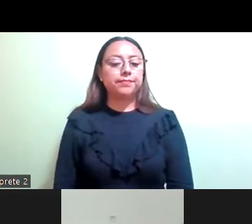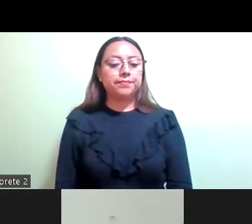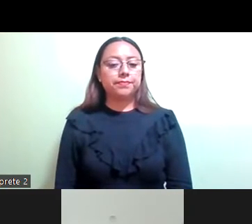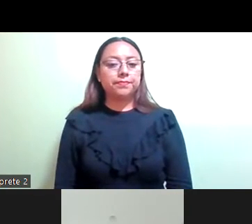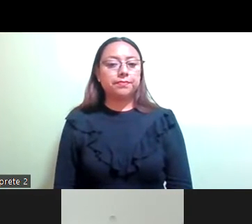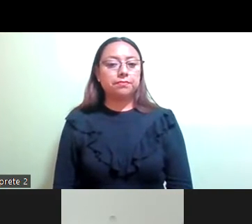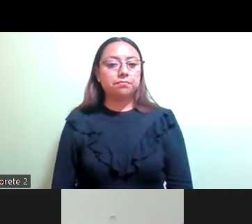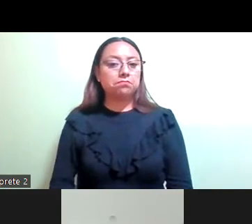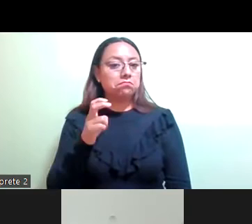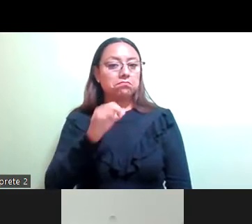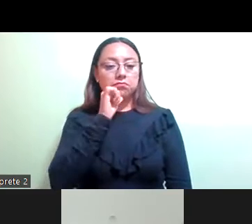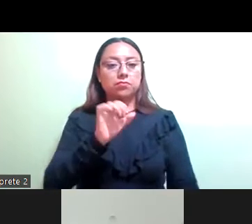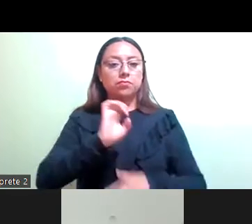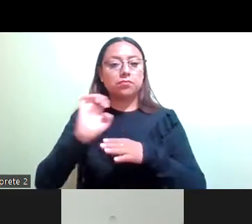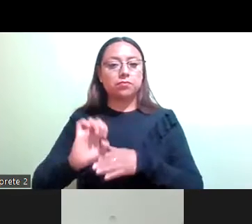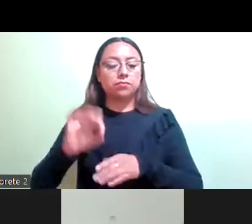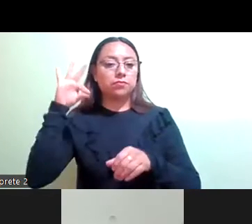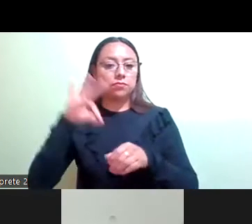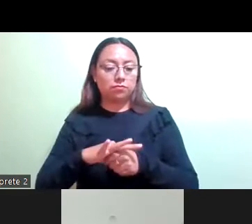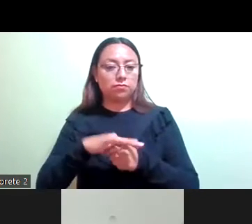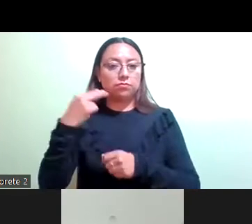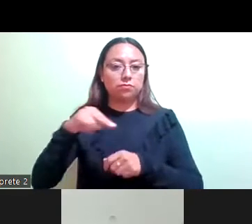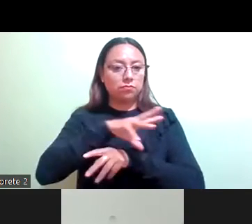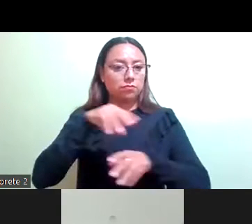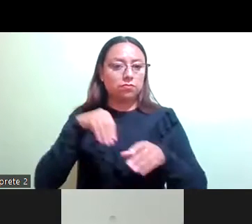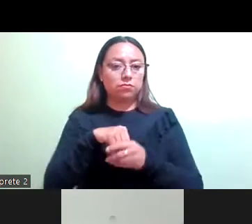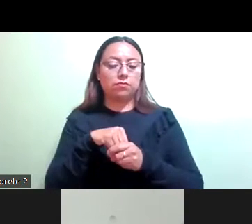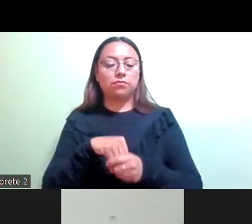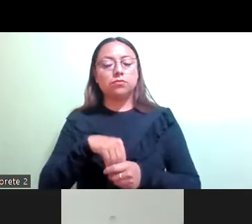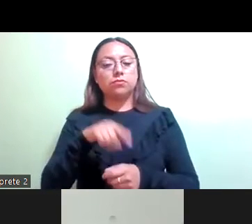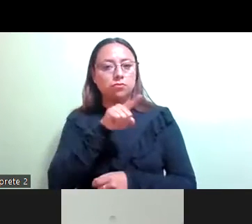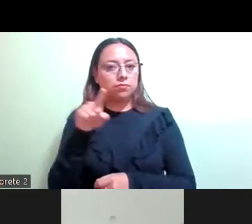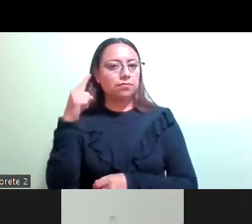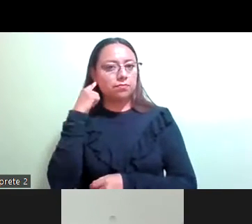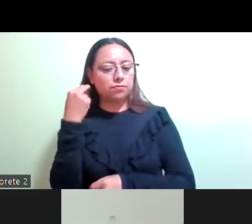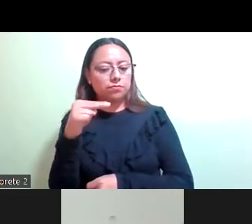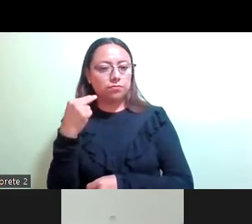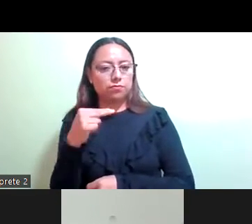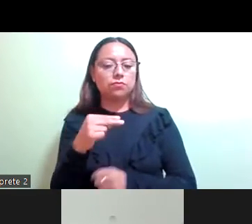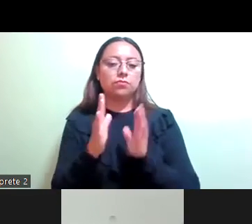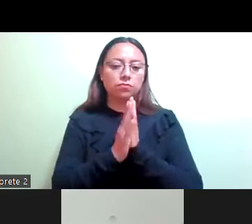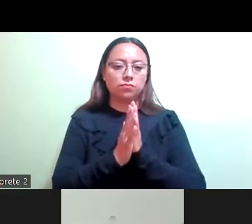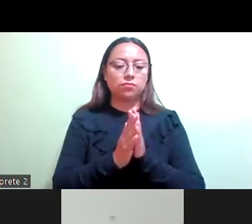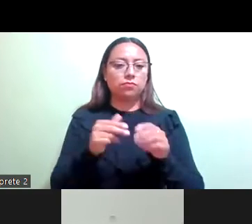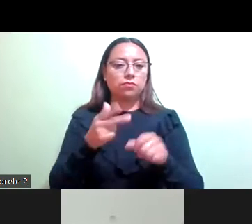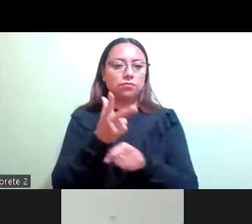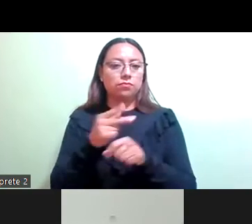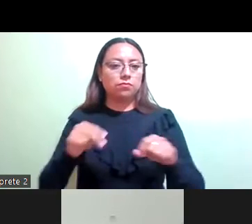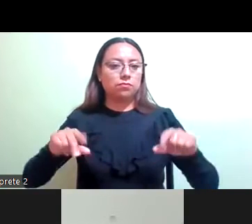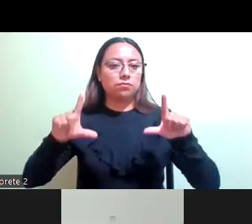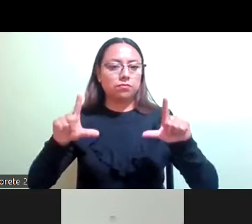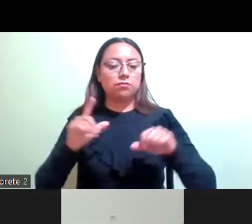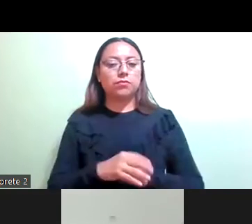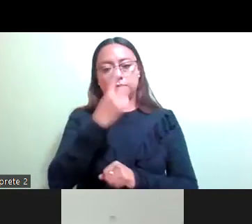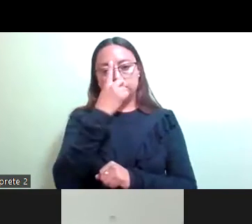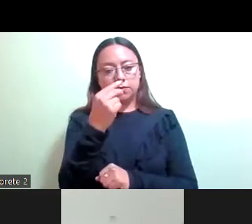De no ser así, se procederá a votar de forma nominal, por lo que al escuchar su nombre le solicito encender su cámara e indicar el sentido